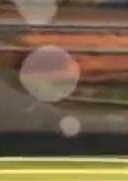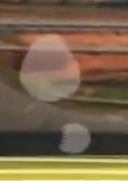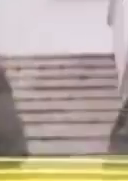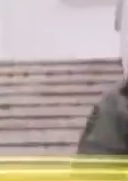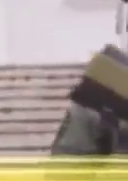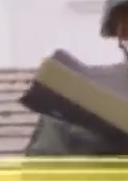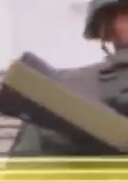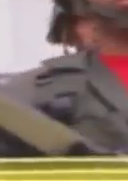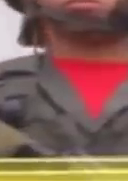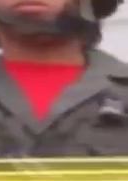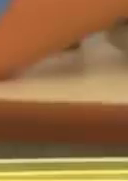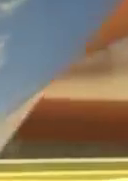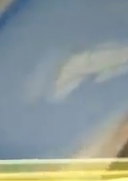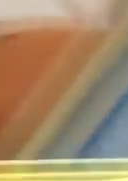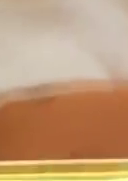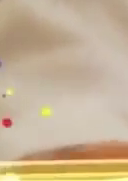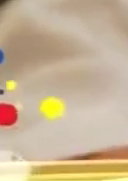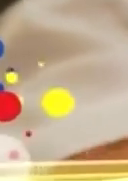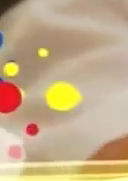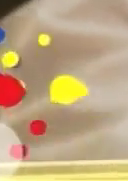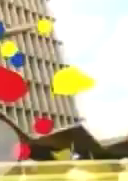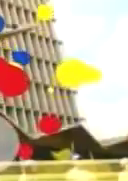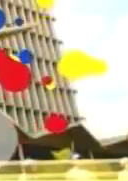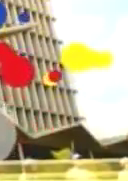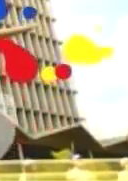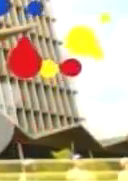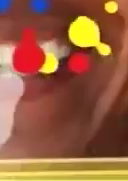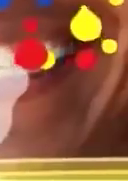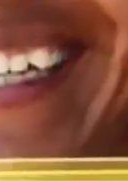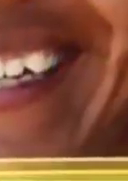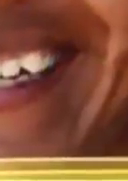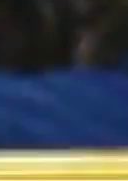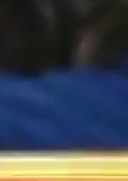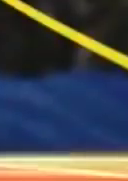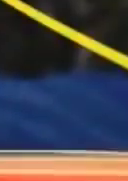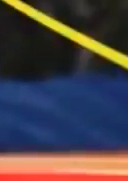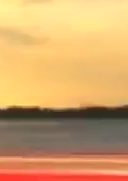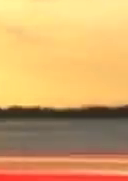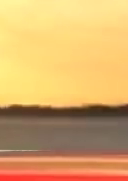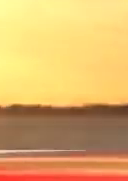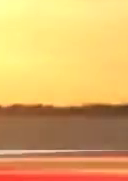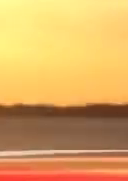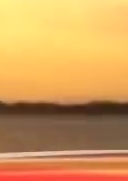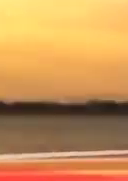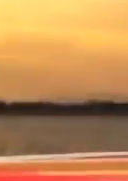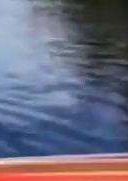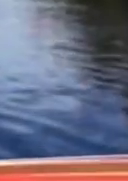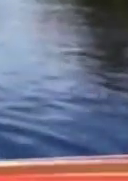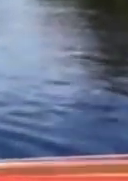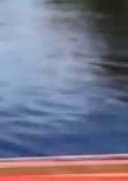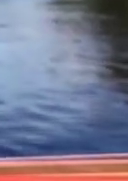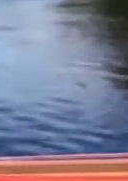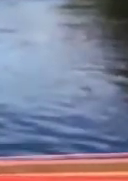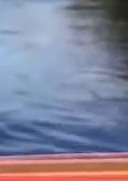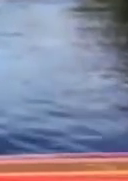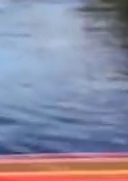Culminado esta transmisión conjunta de radio y televisión. Gracias